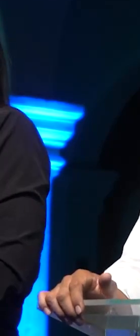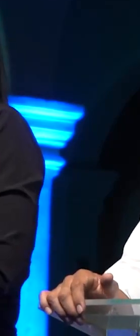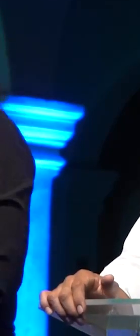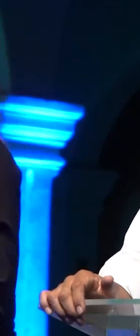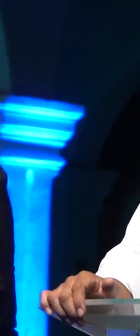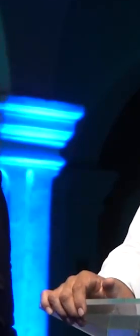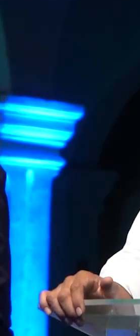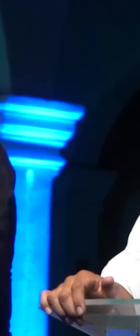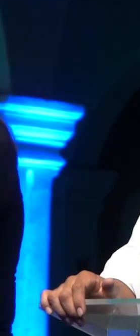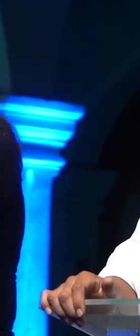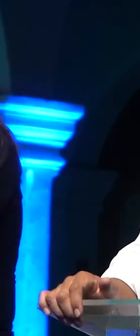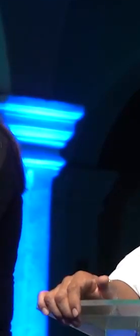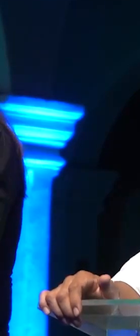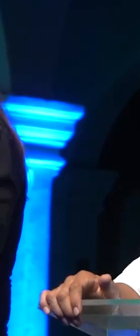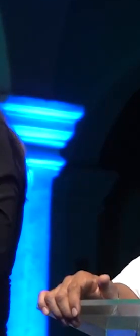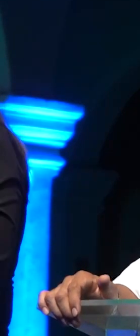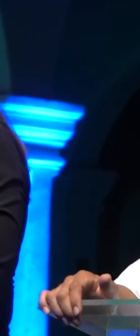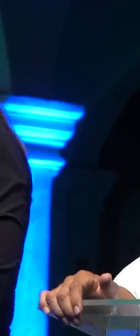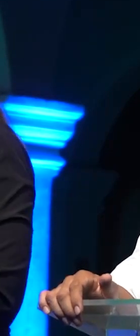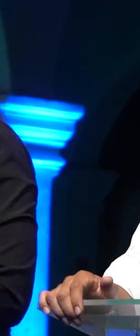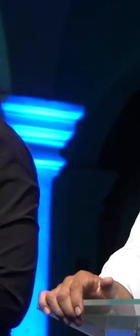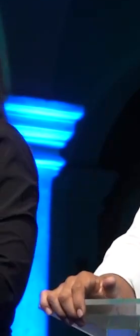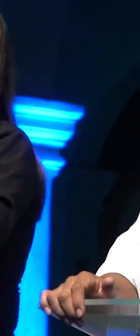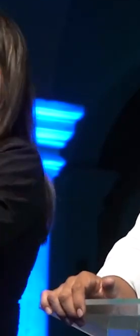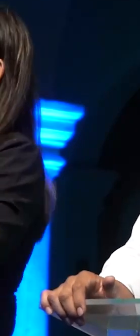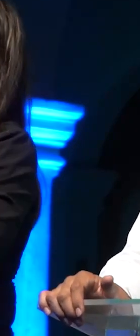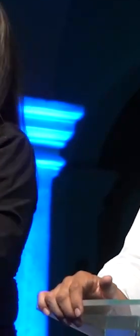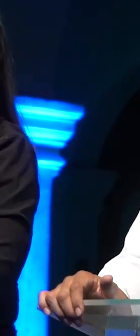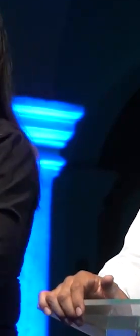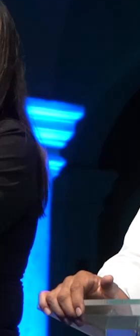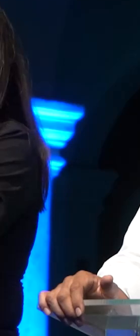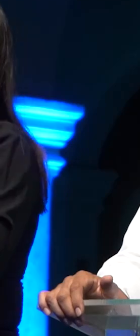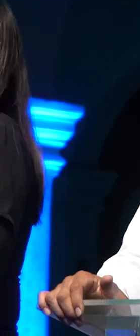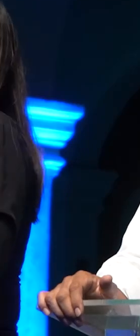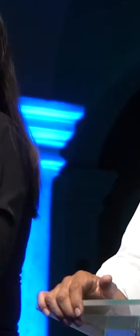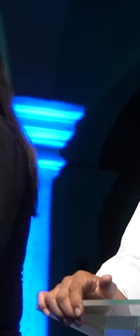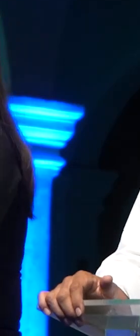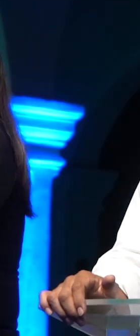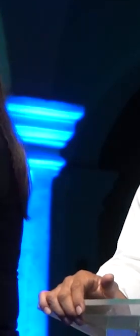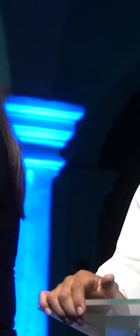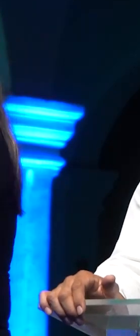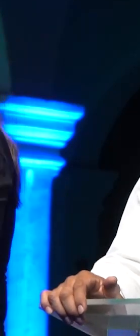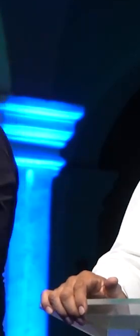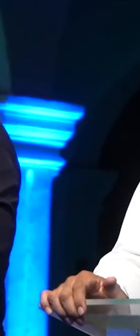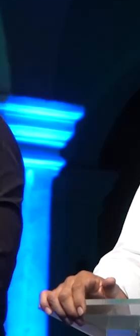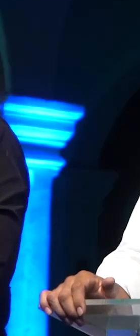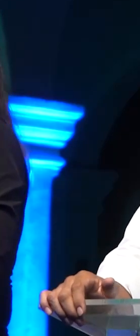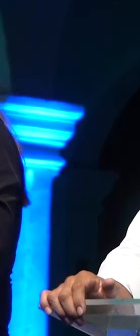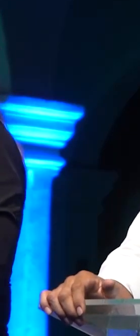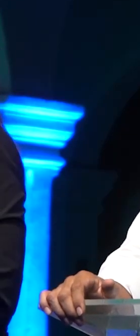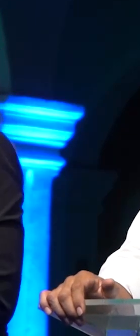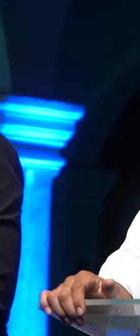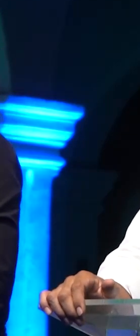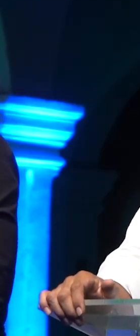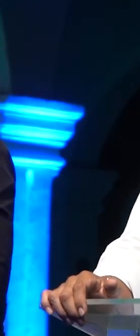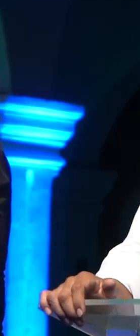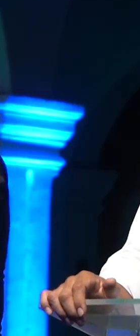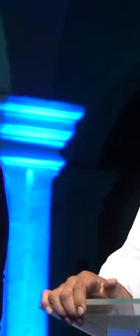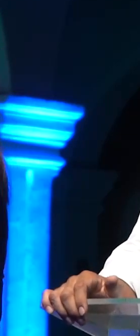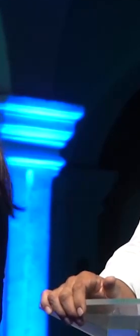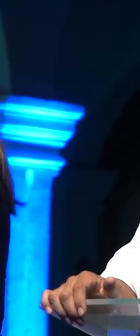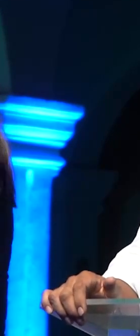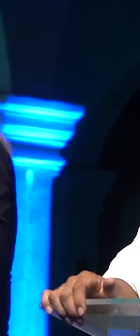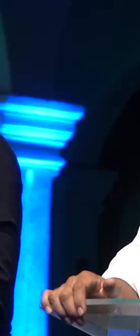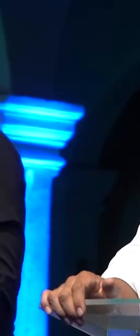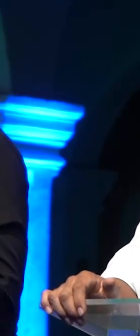bloqueo y ahora vamos para 4 de un autobloqueo. No pasa nada. Y no podemos simplemente mirar para otro lado y